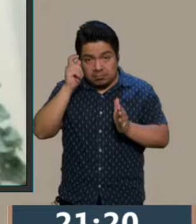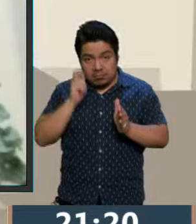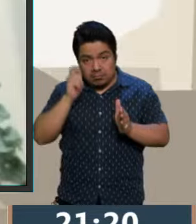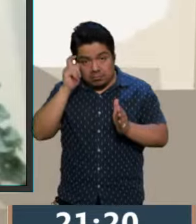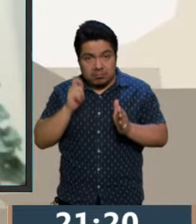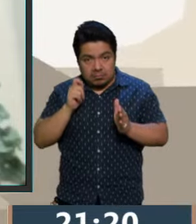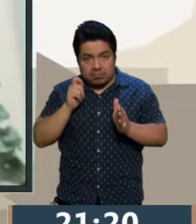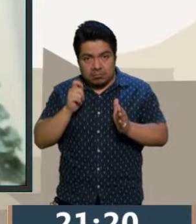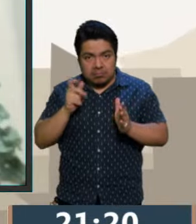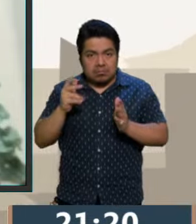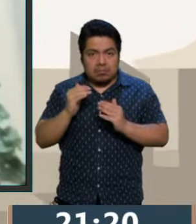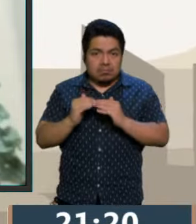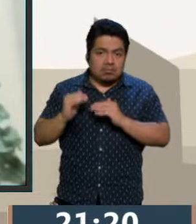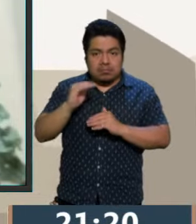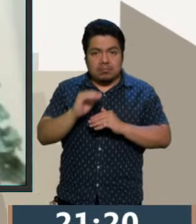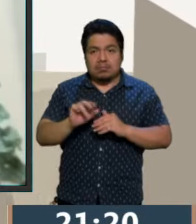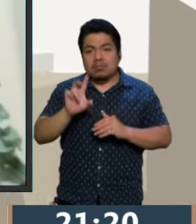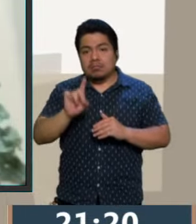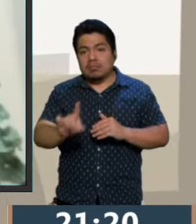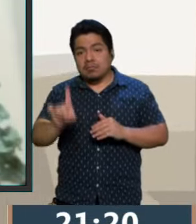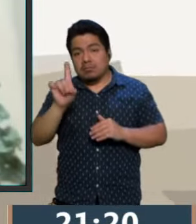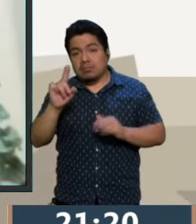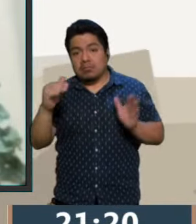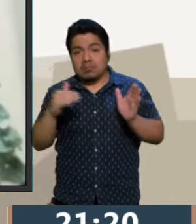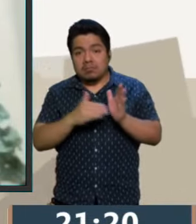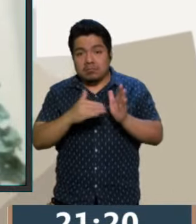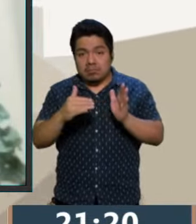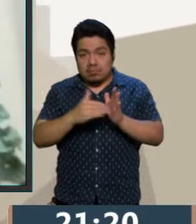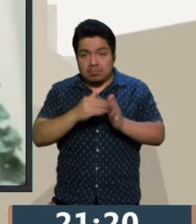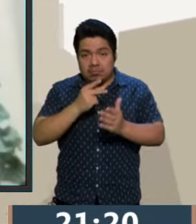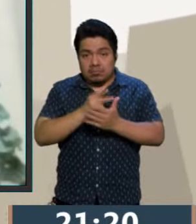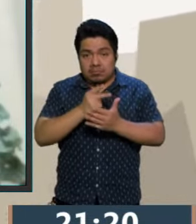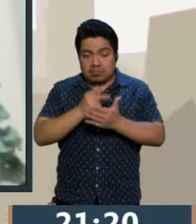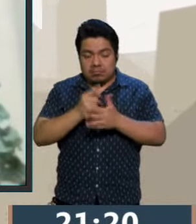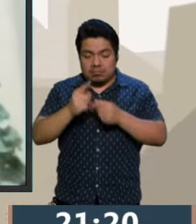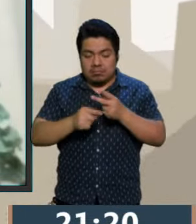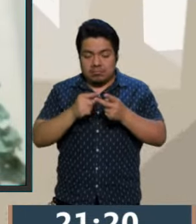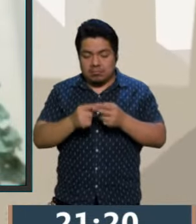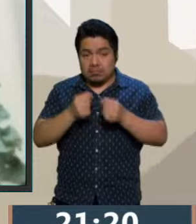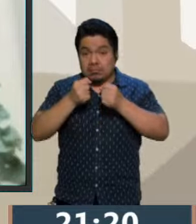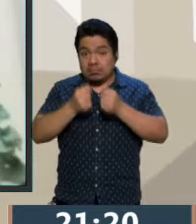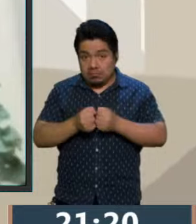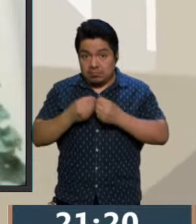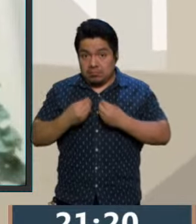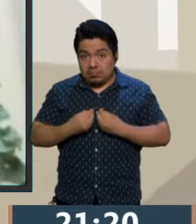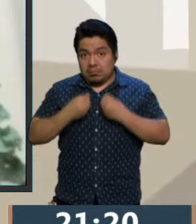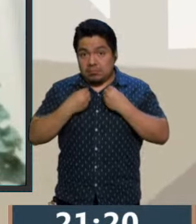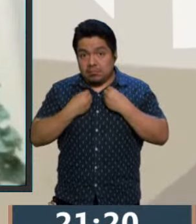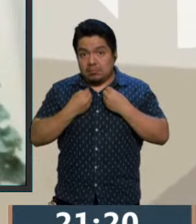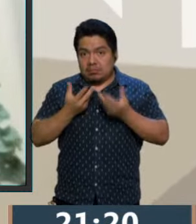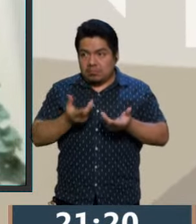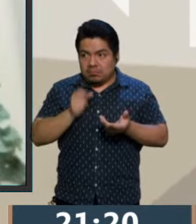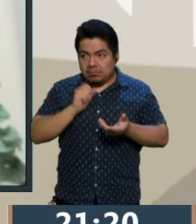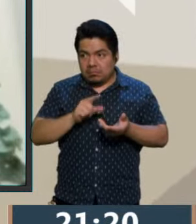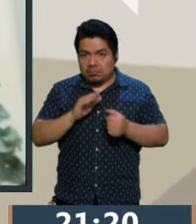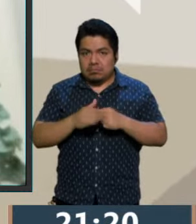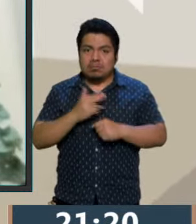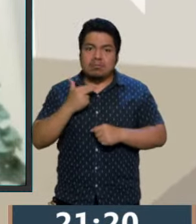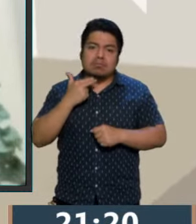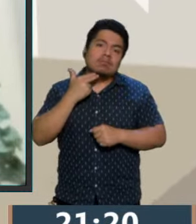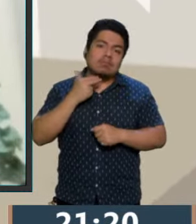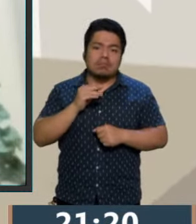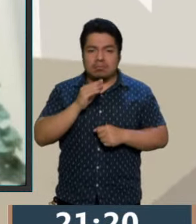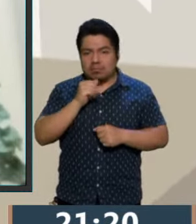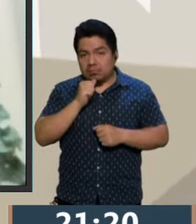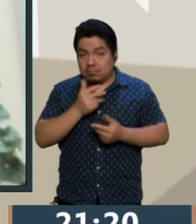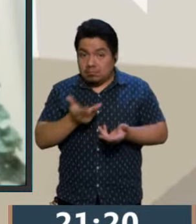que supera los 31 millones de pesos y además un seguro de vida que tampoco procedía por ser suicidio,